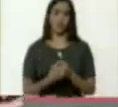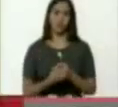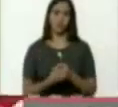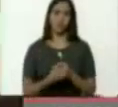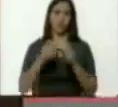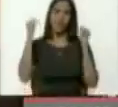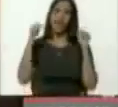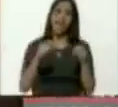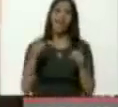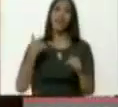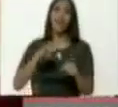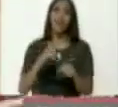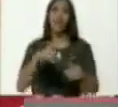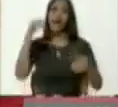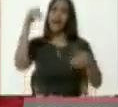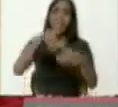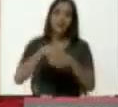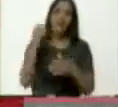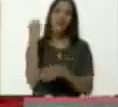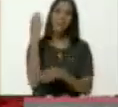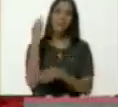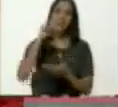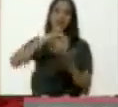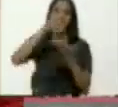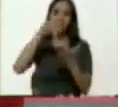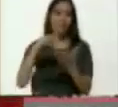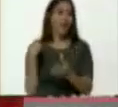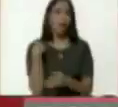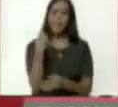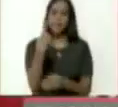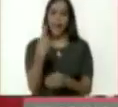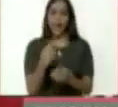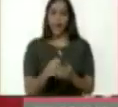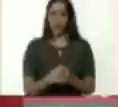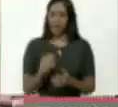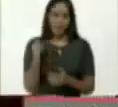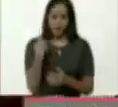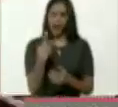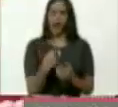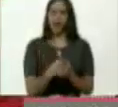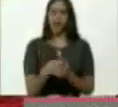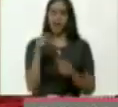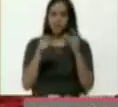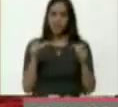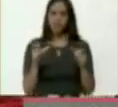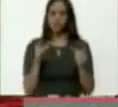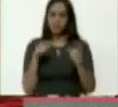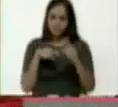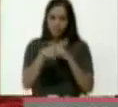Aquí lo que tiene que haber es elecciones a la Asamblea Nacional. Es claro, la primera que tiene que haber. Eso es lo primero. Para que la gente haga catarsis.